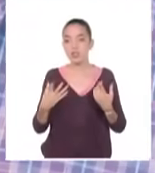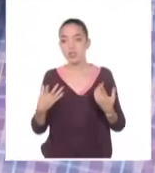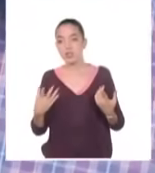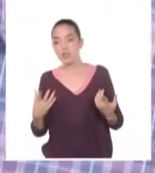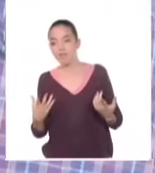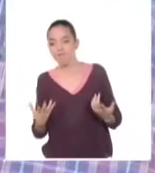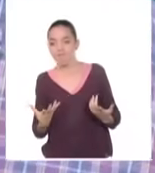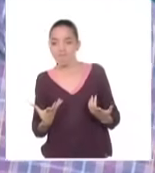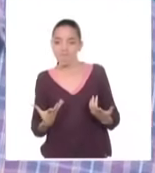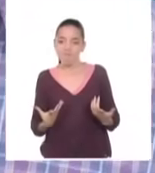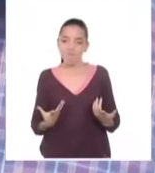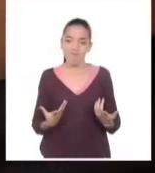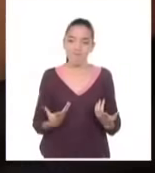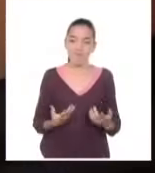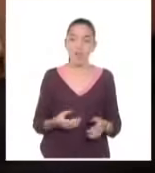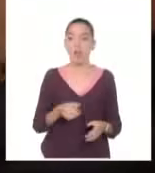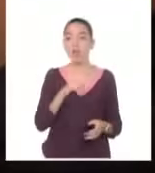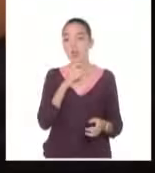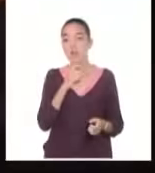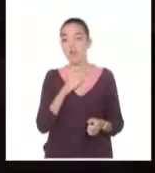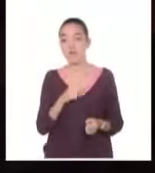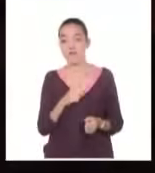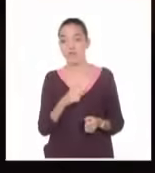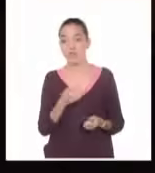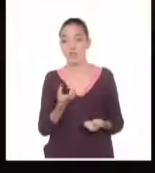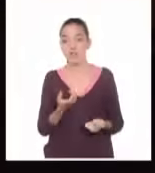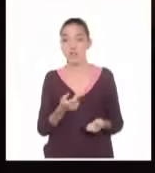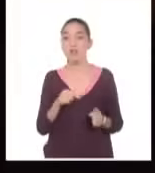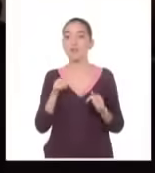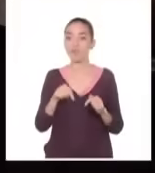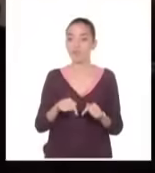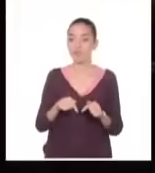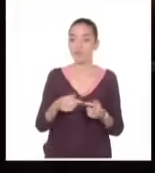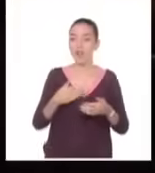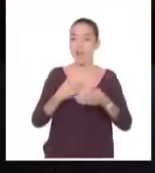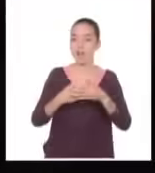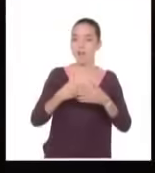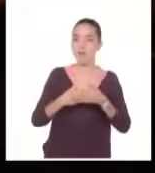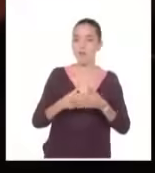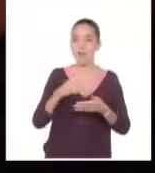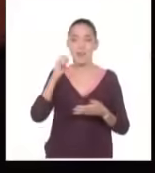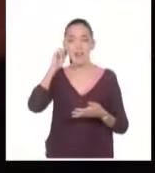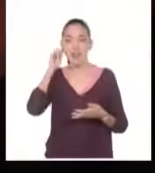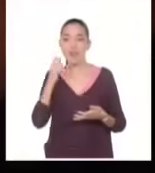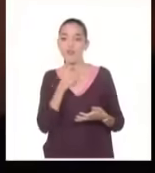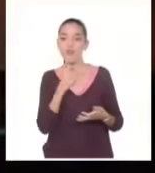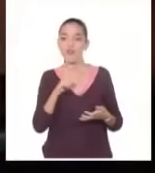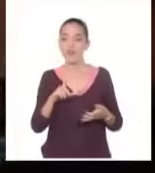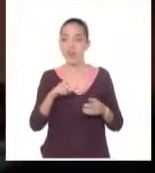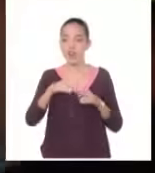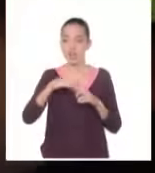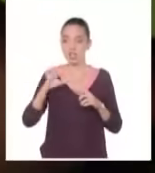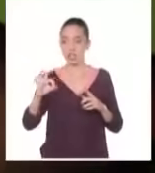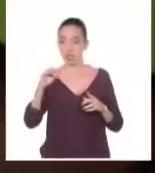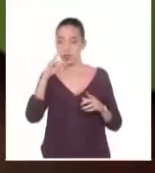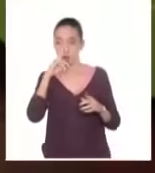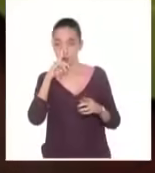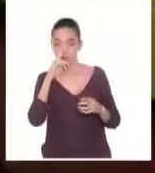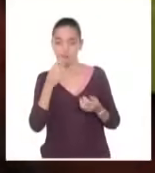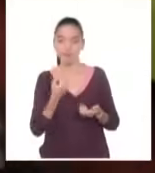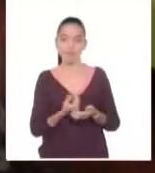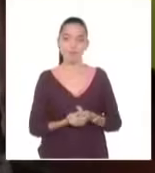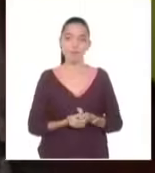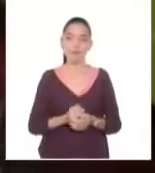que decide mucho, decide por la carga que tiene, por la potencia que tiene, más de 225